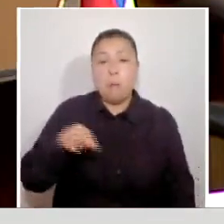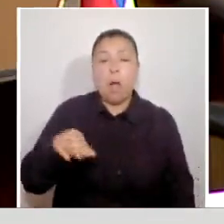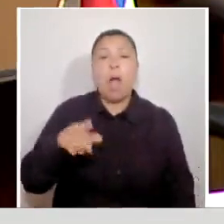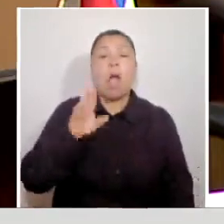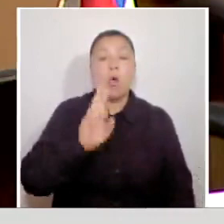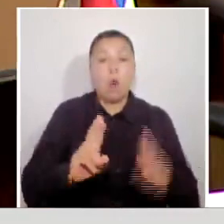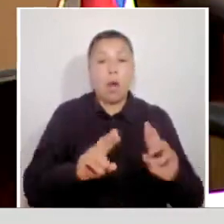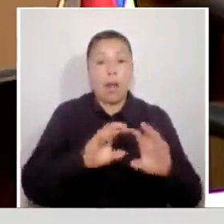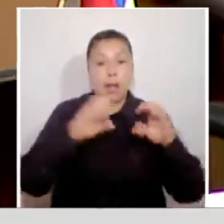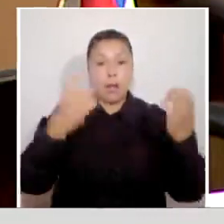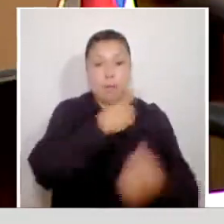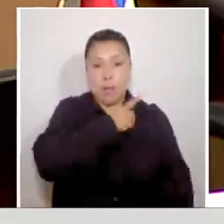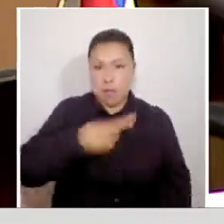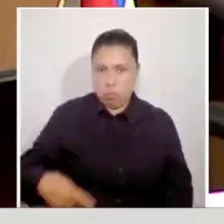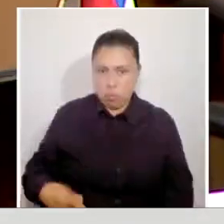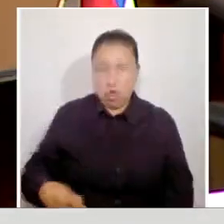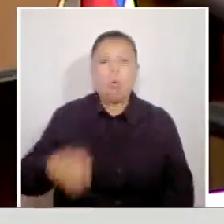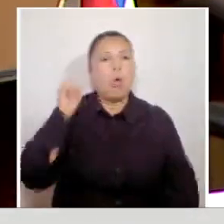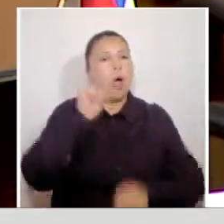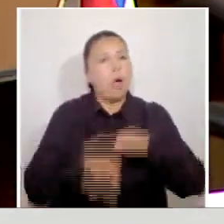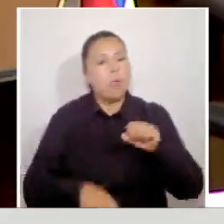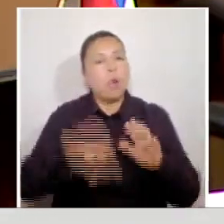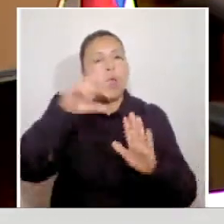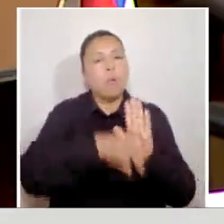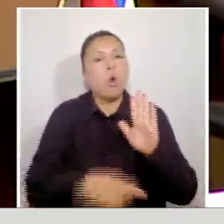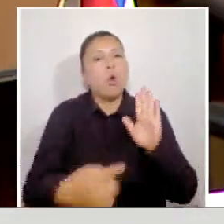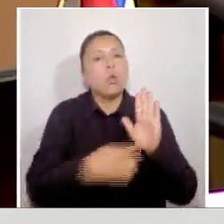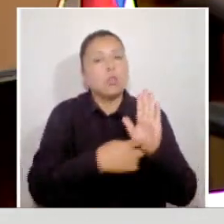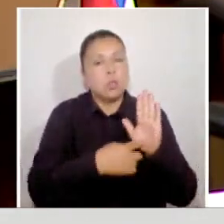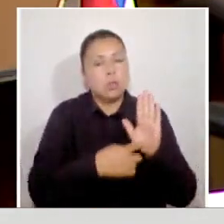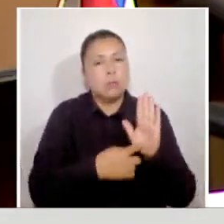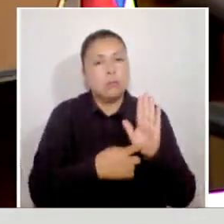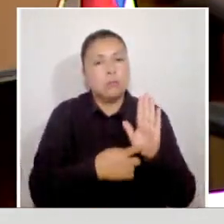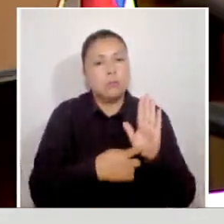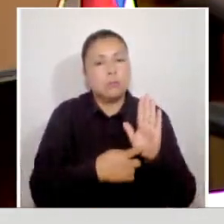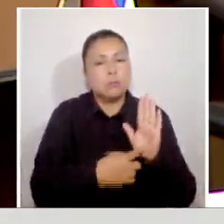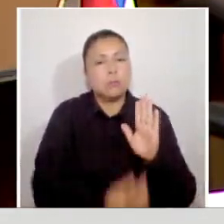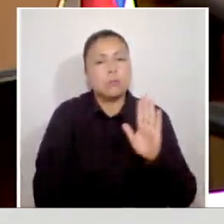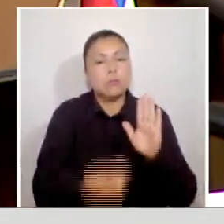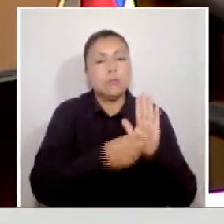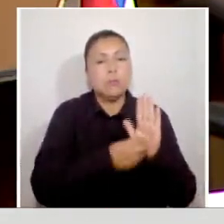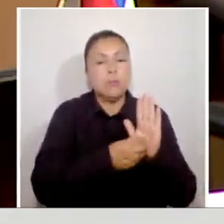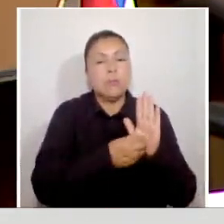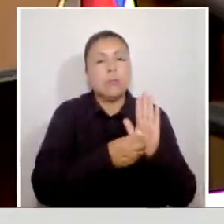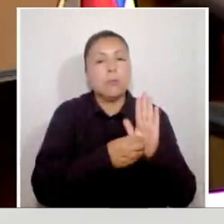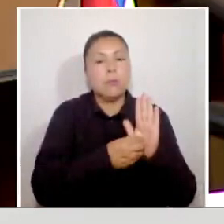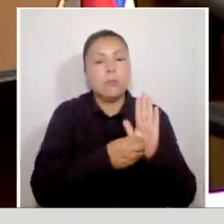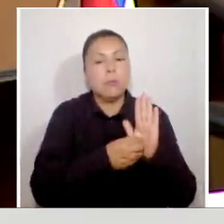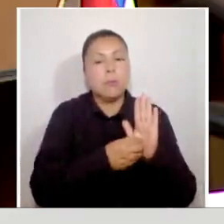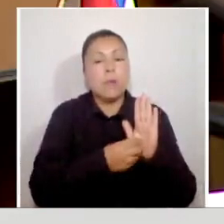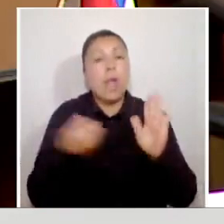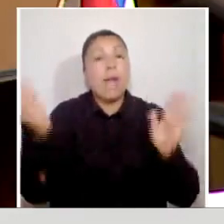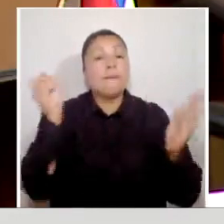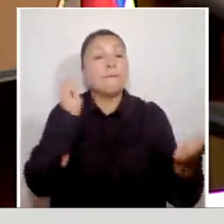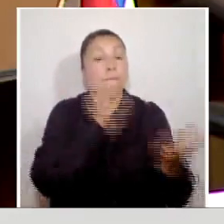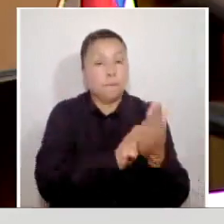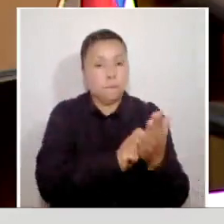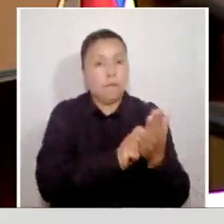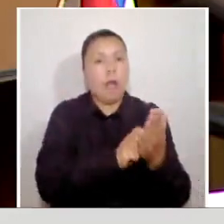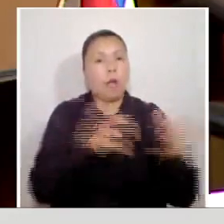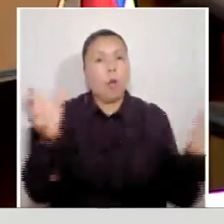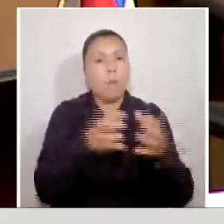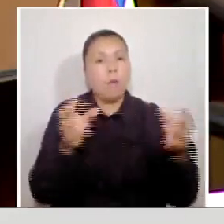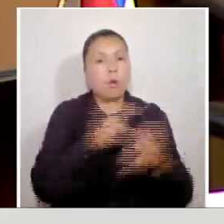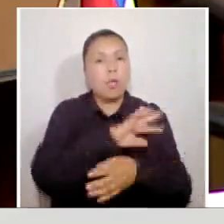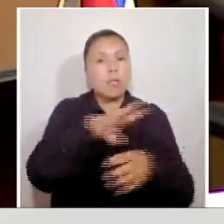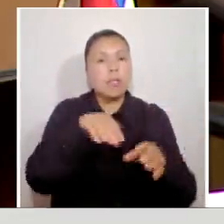diputados apruebe este proyecto y lo incluya lo tipifique como violencia intrafamiliar porque eso es